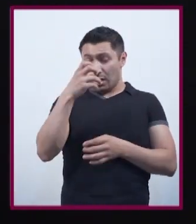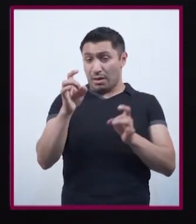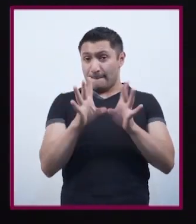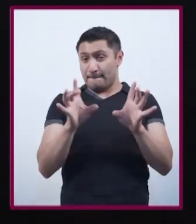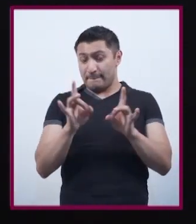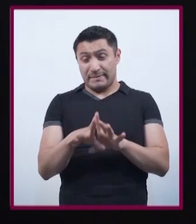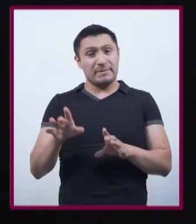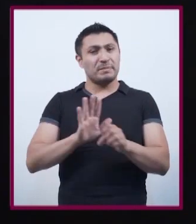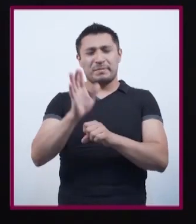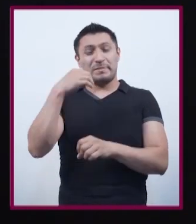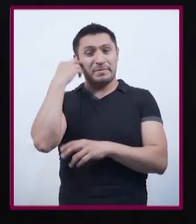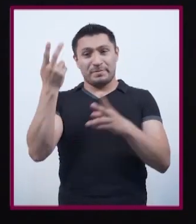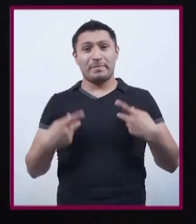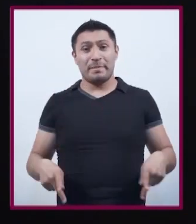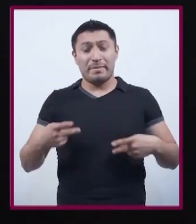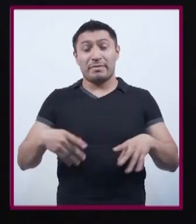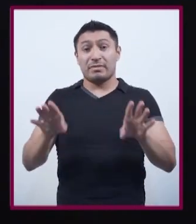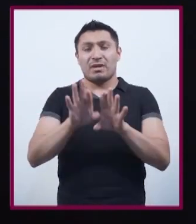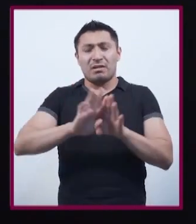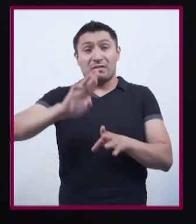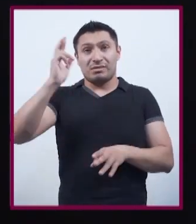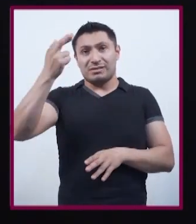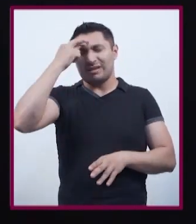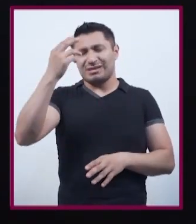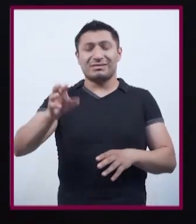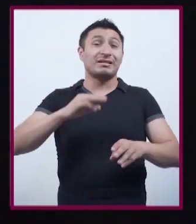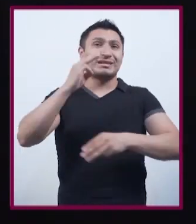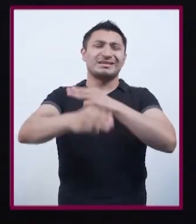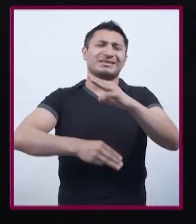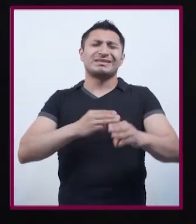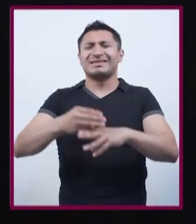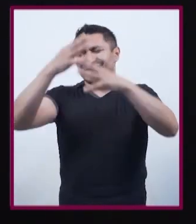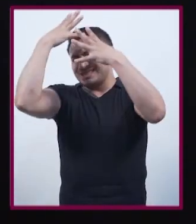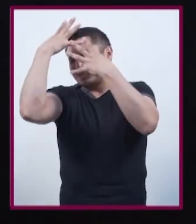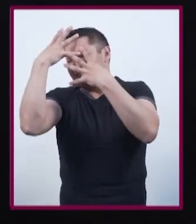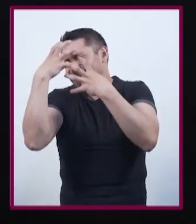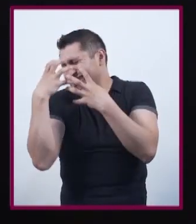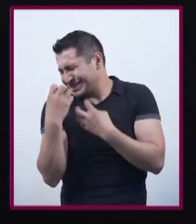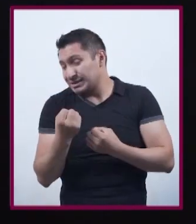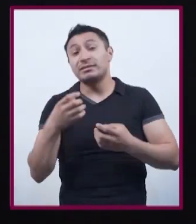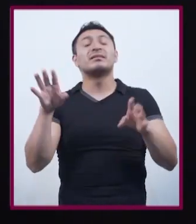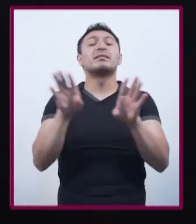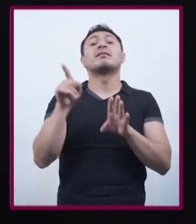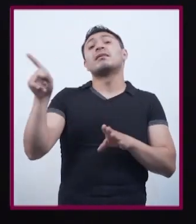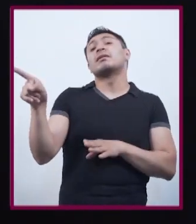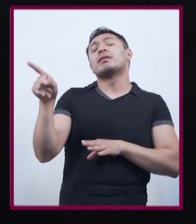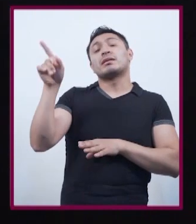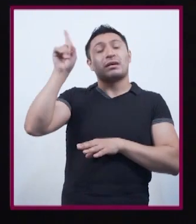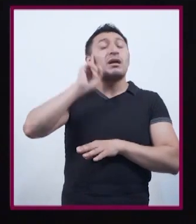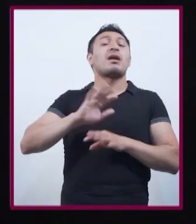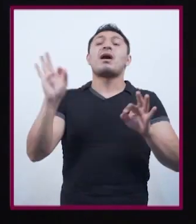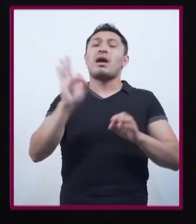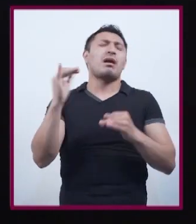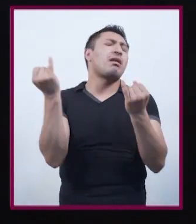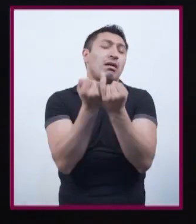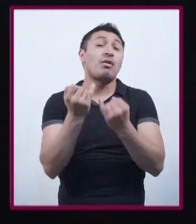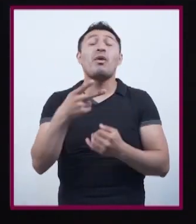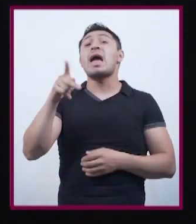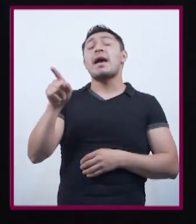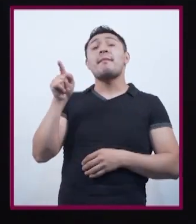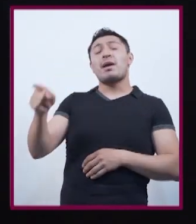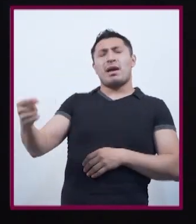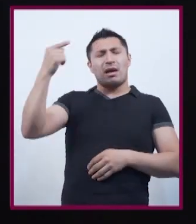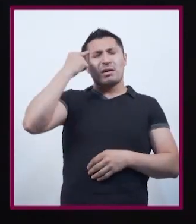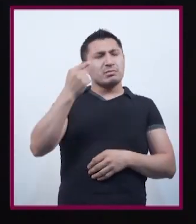las sienes de un balazo, causándole una desesperación sin límites. Ante estas circunstancias, a cualquier persona se le